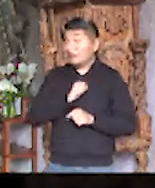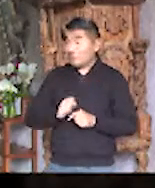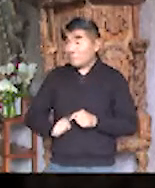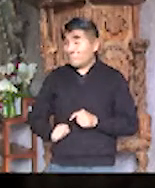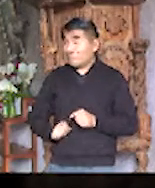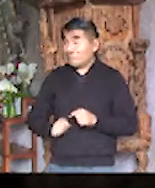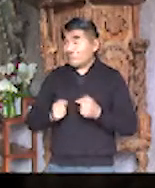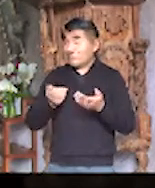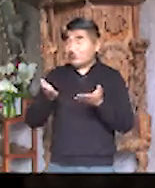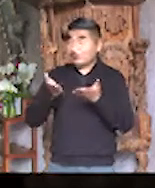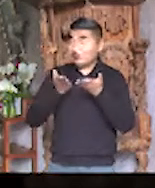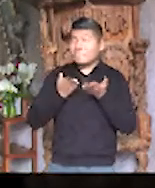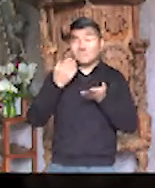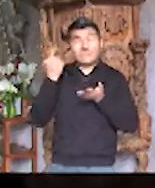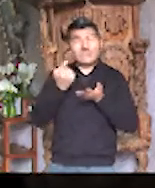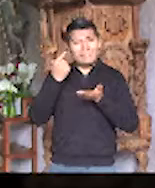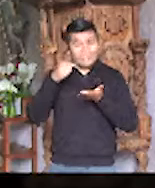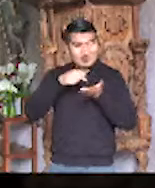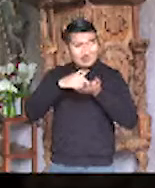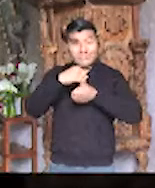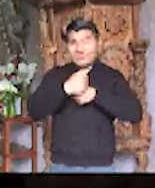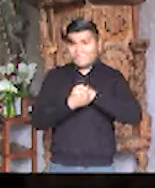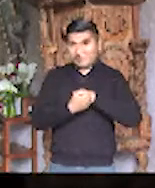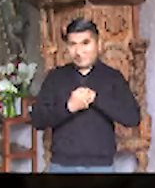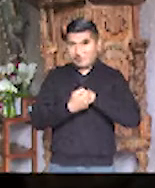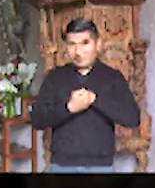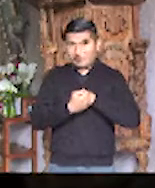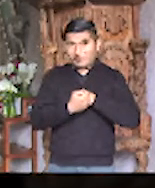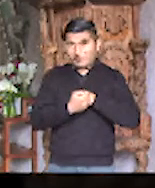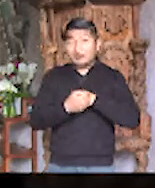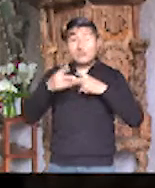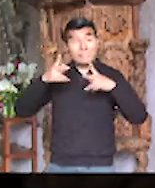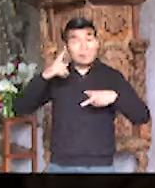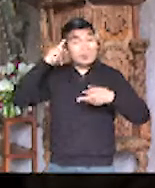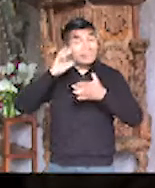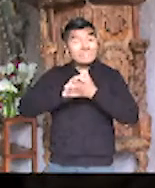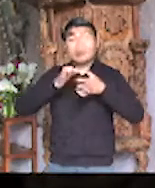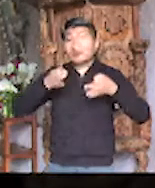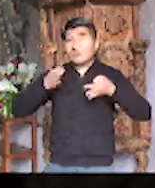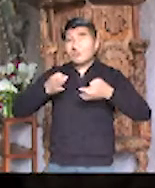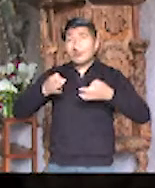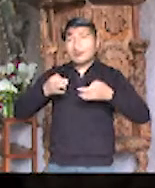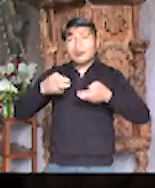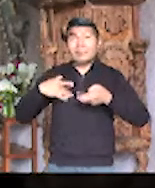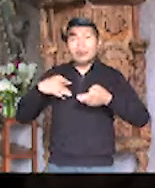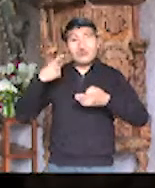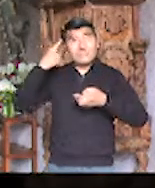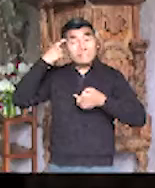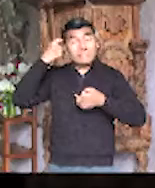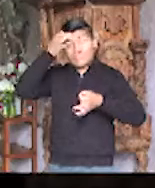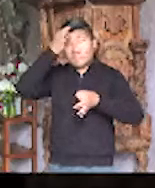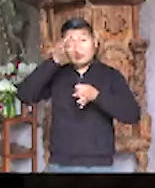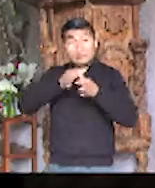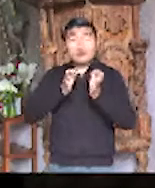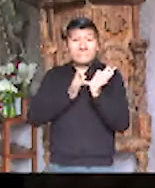danos siempre de ese pan los creyentes descubrieron por la fe que jesús